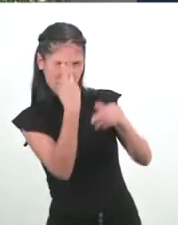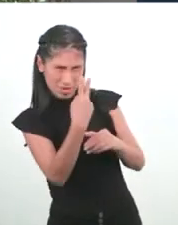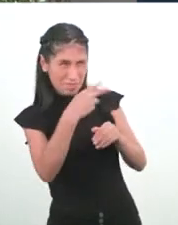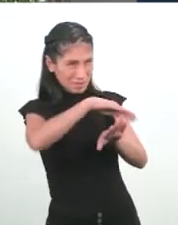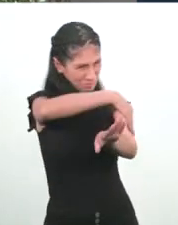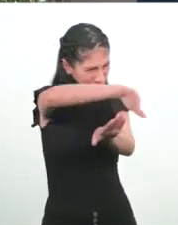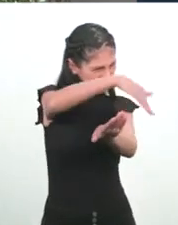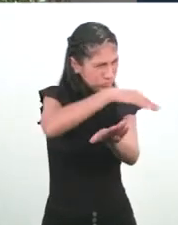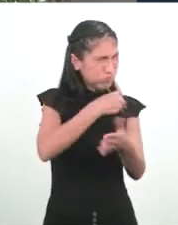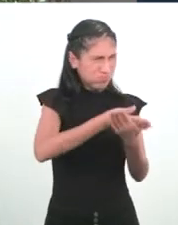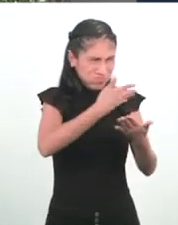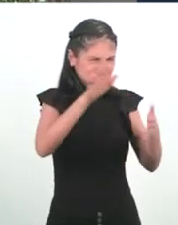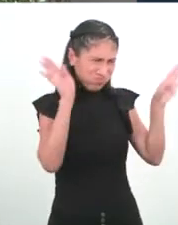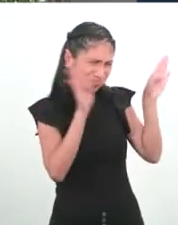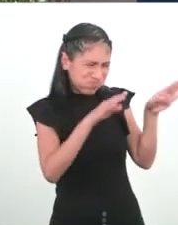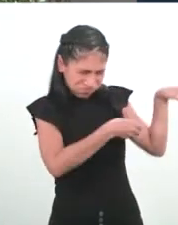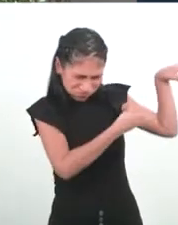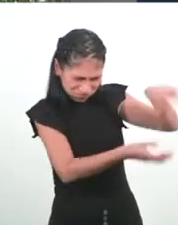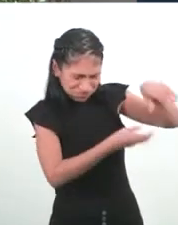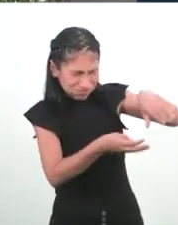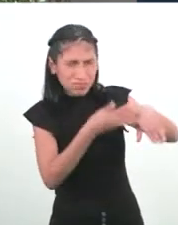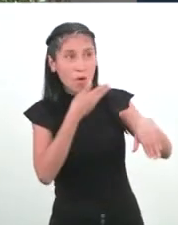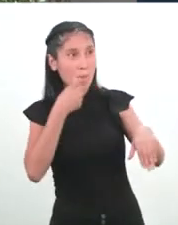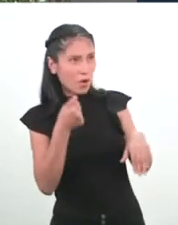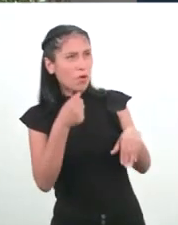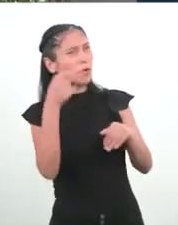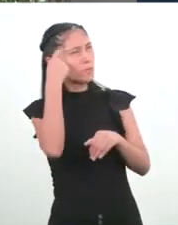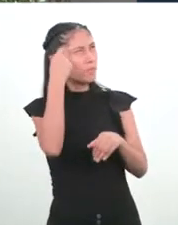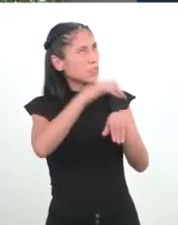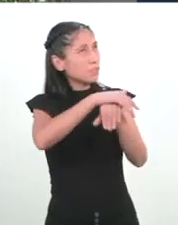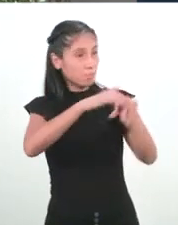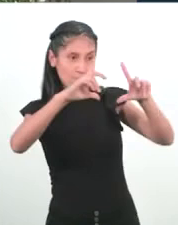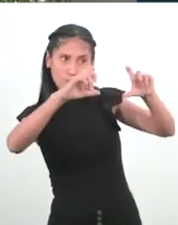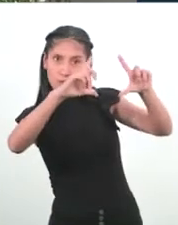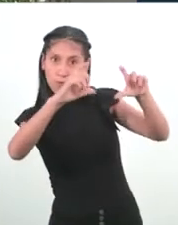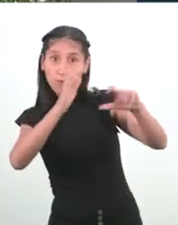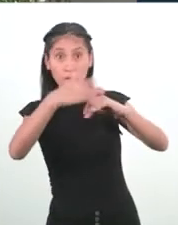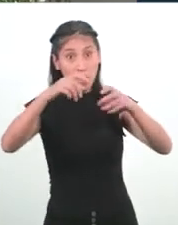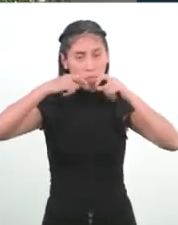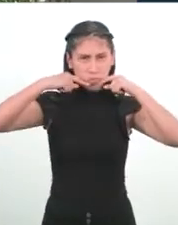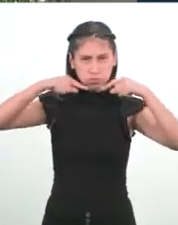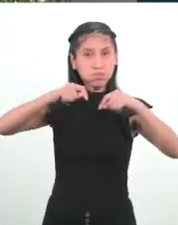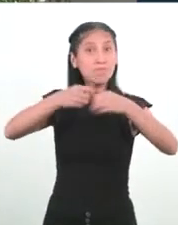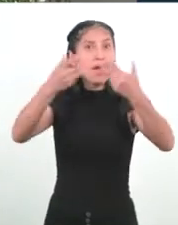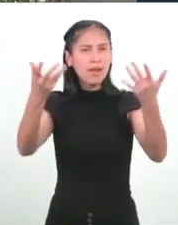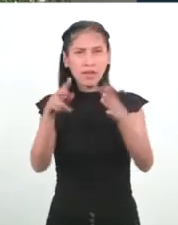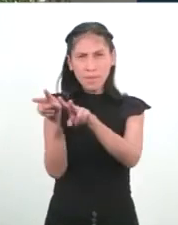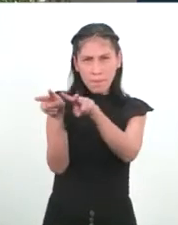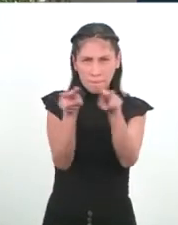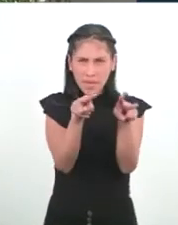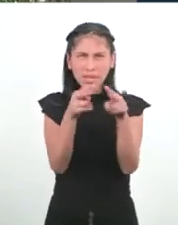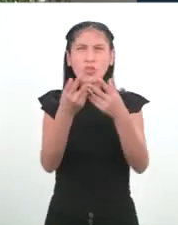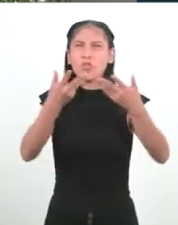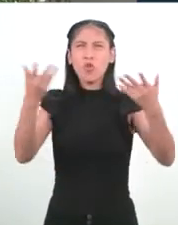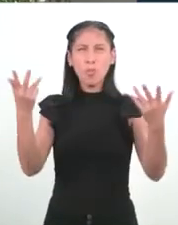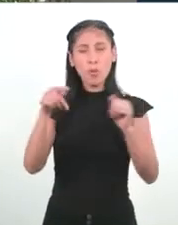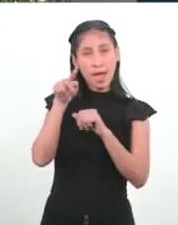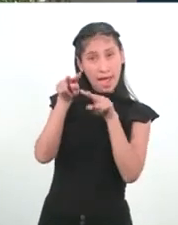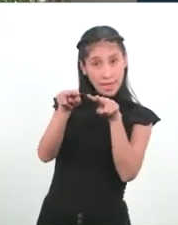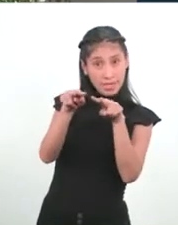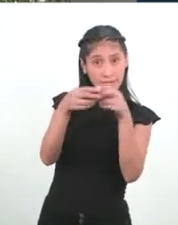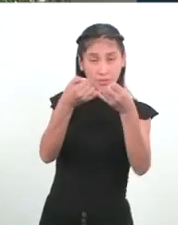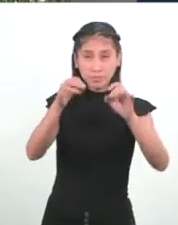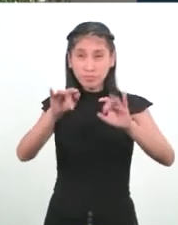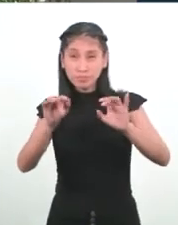ventaja muy grande, hay muchas herramientas en el internet, estas herramientas se le llaman herramientas de no código. Son herramientas en las que